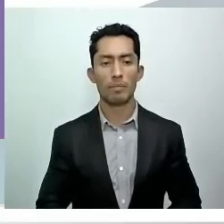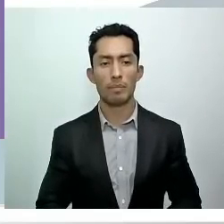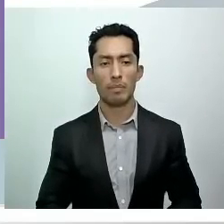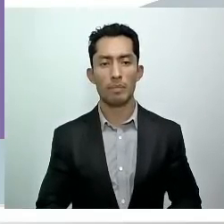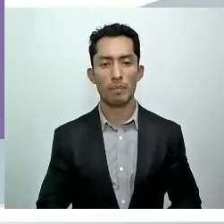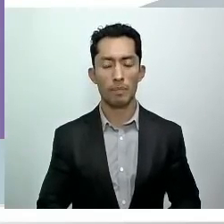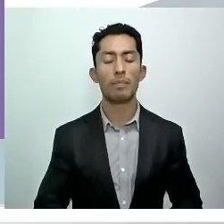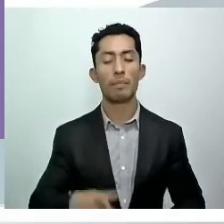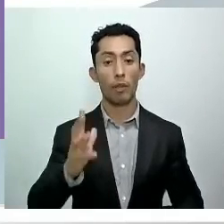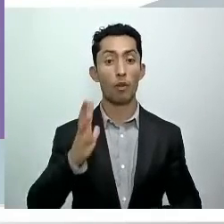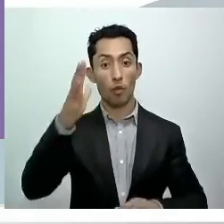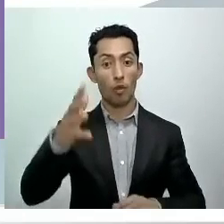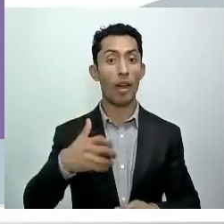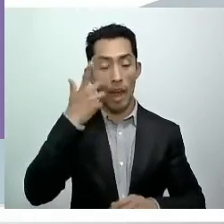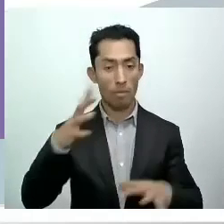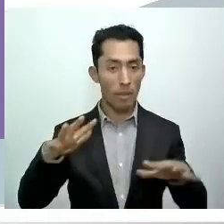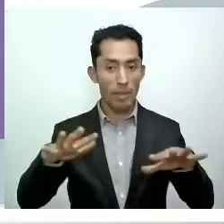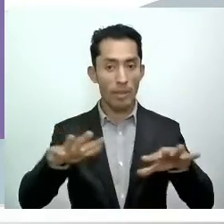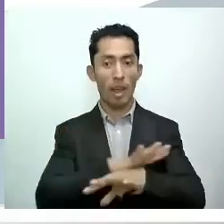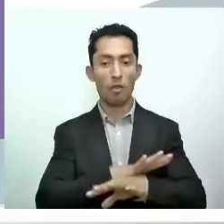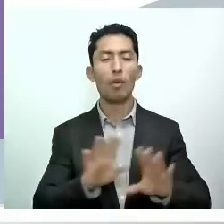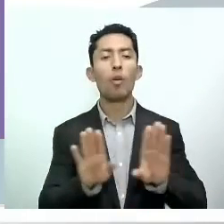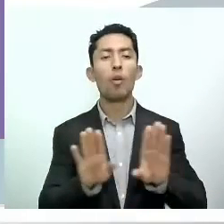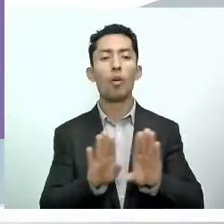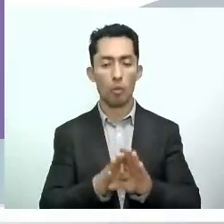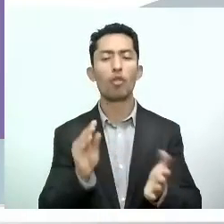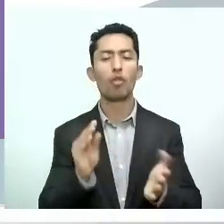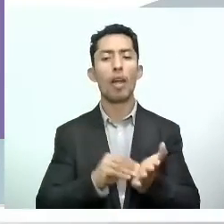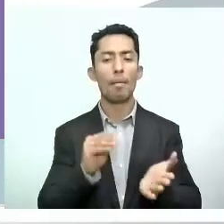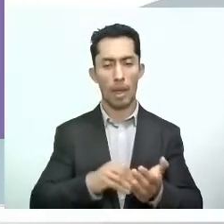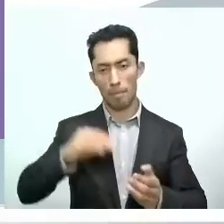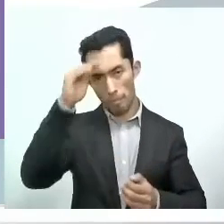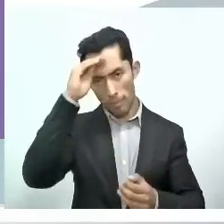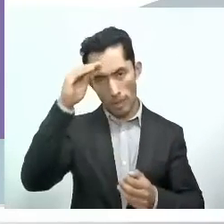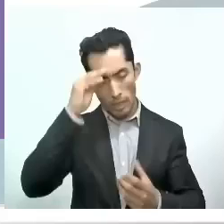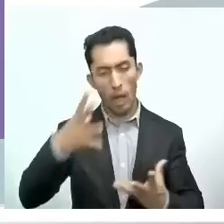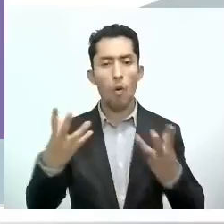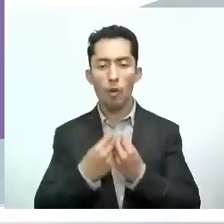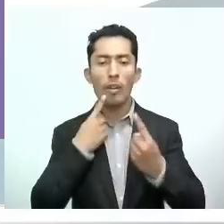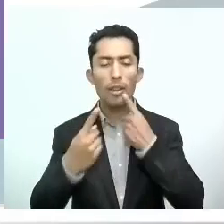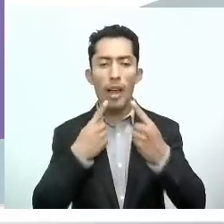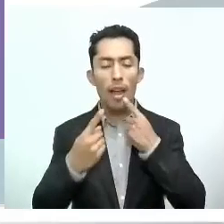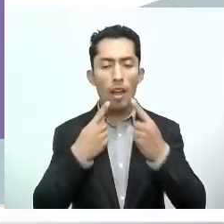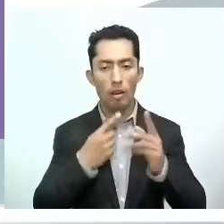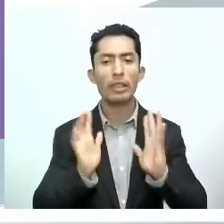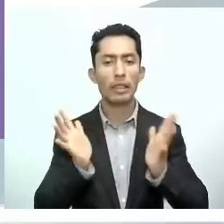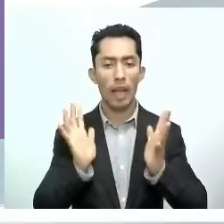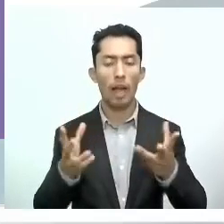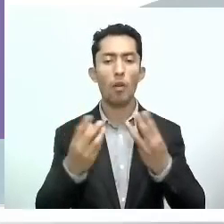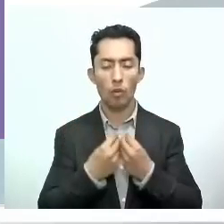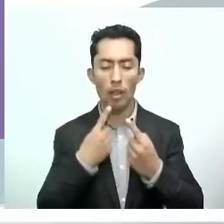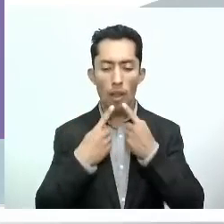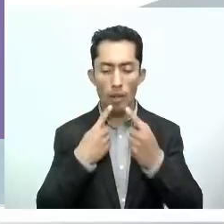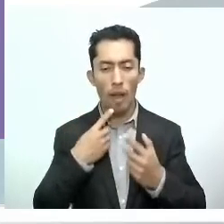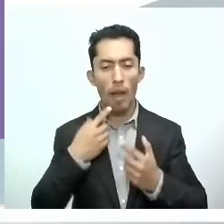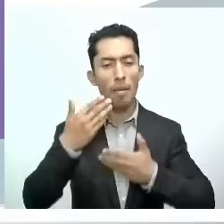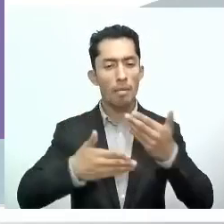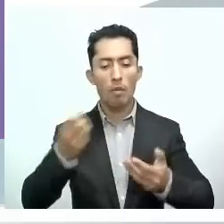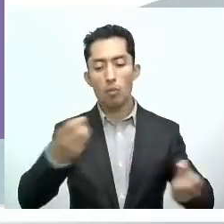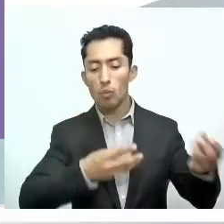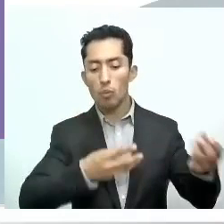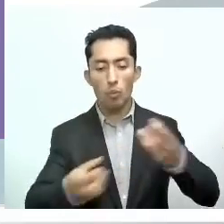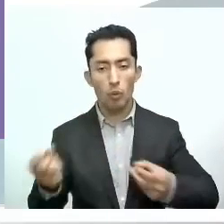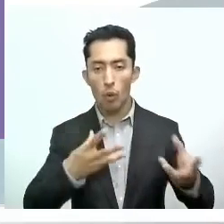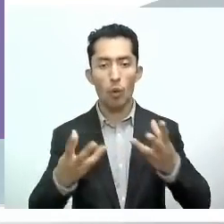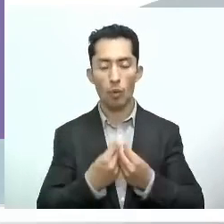transformar. Y esto es algo que todavía estamos reflexionando y que con los diálogos que hemos tenido vamos a ir como nutriendo. Pero por